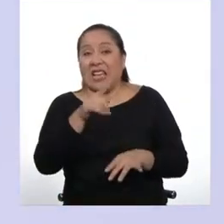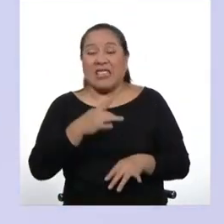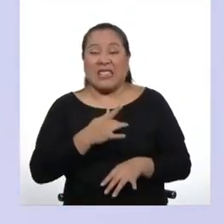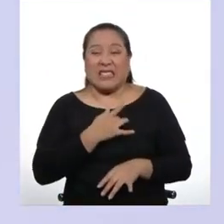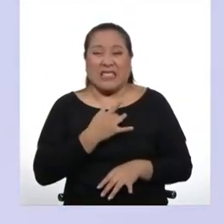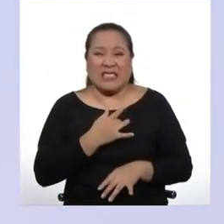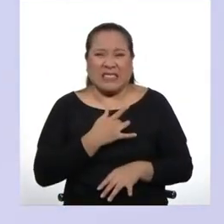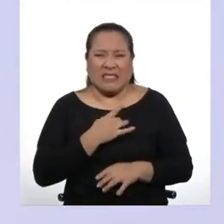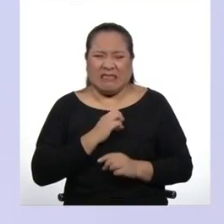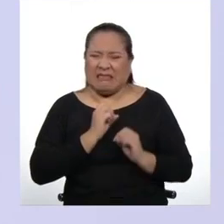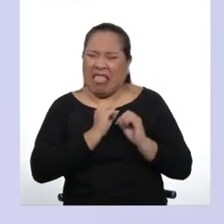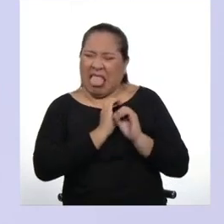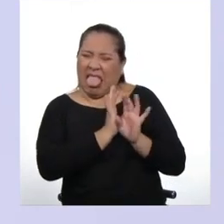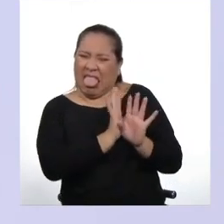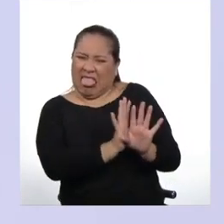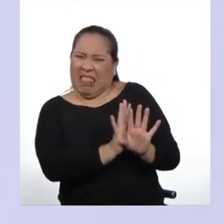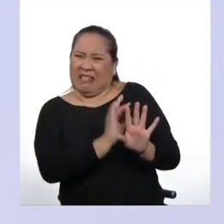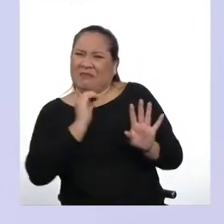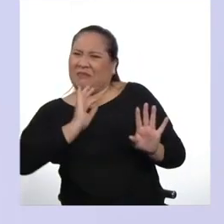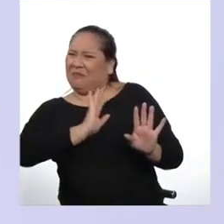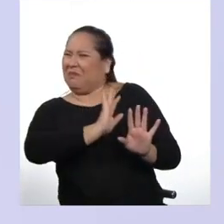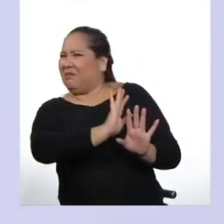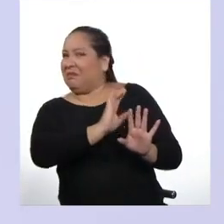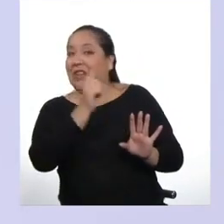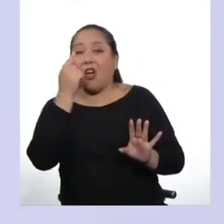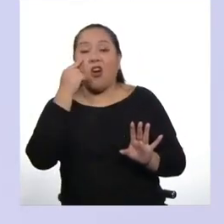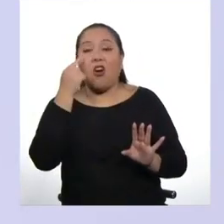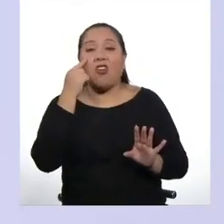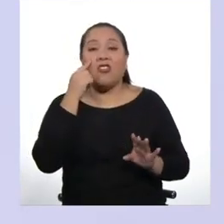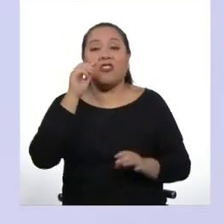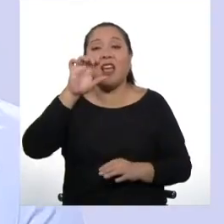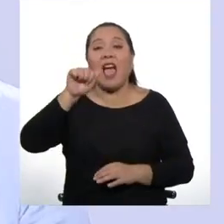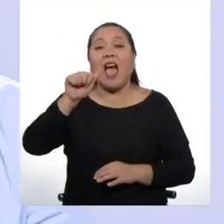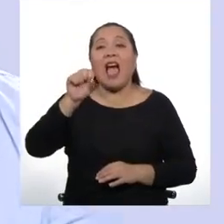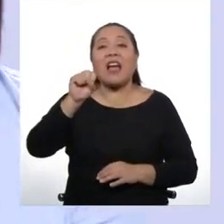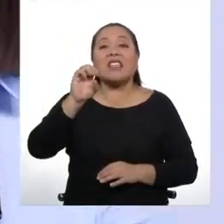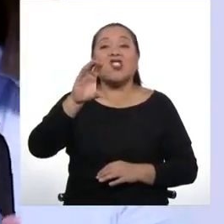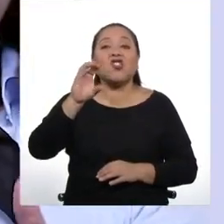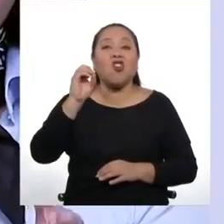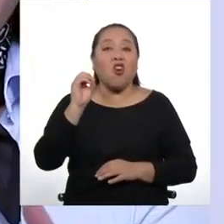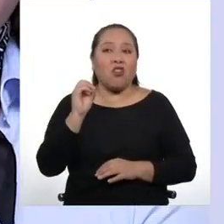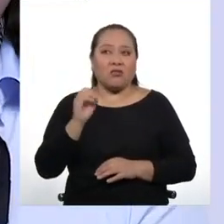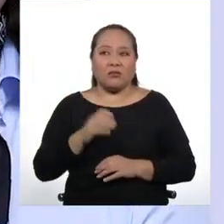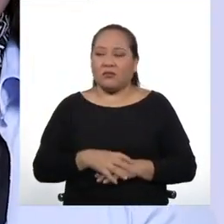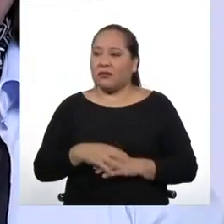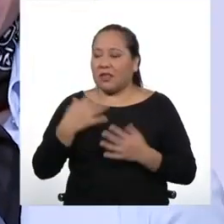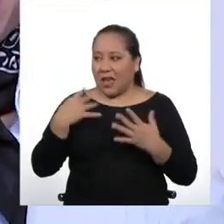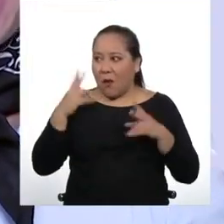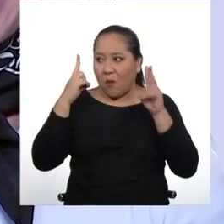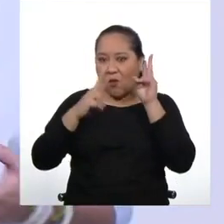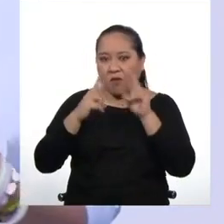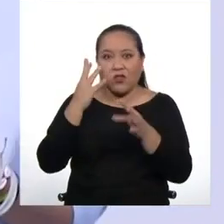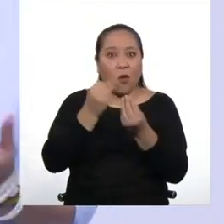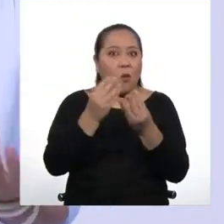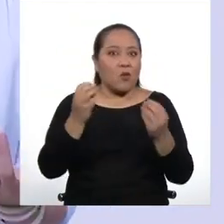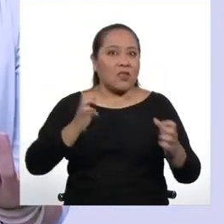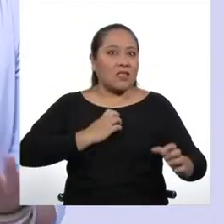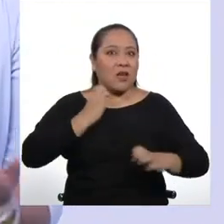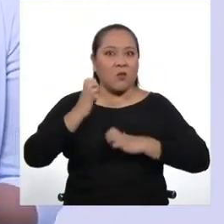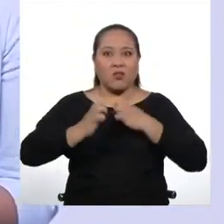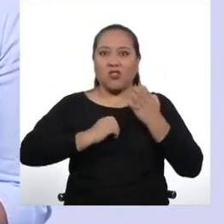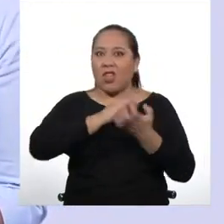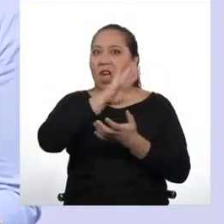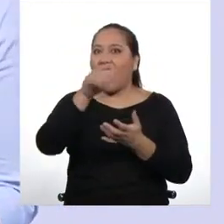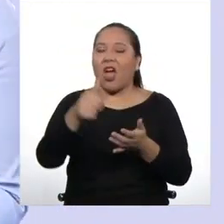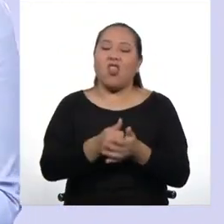sensación de rechazo o disgusto la conocemos como la emoción del asco. Profe, hemos reconocido muchas emociones que todos hemos